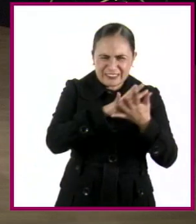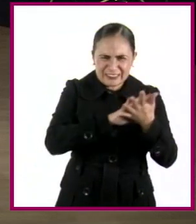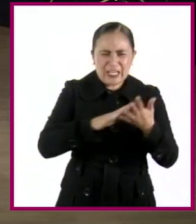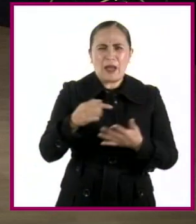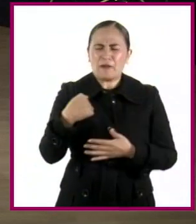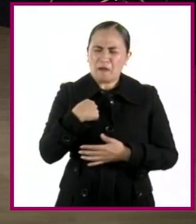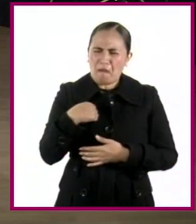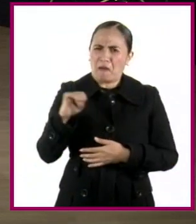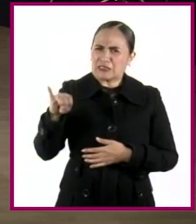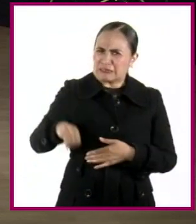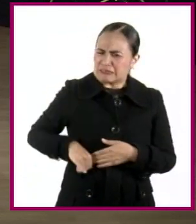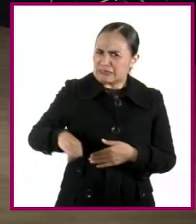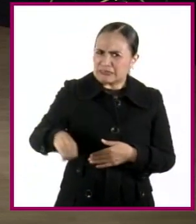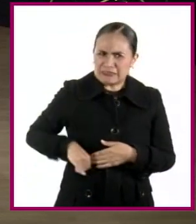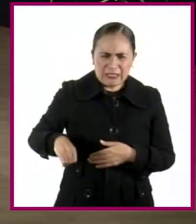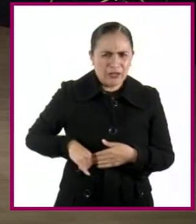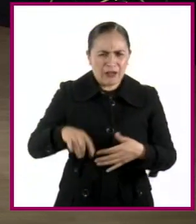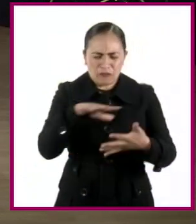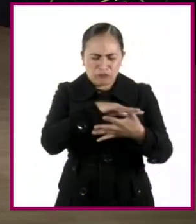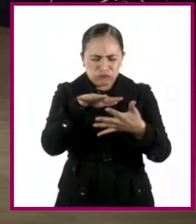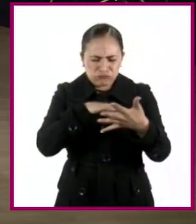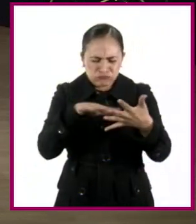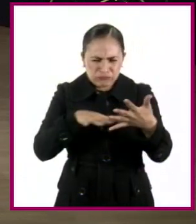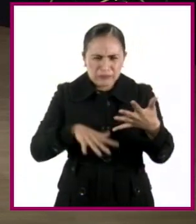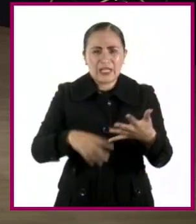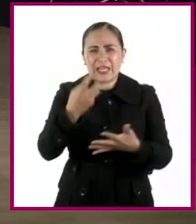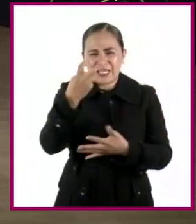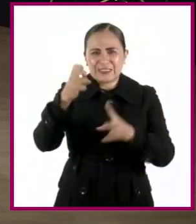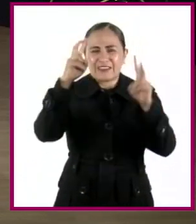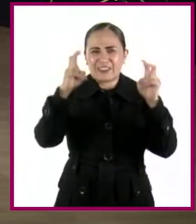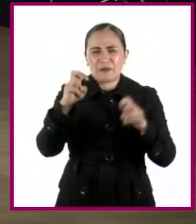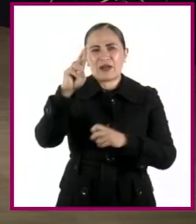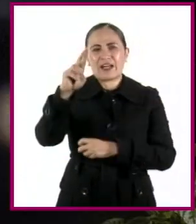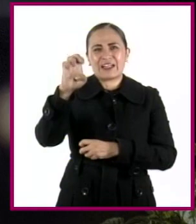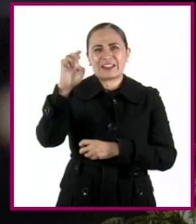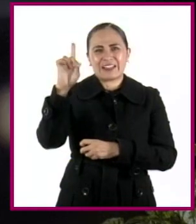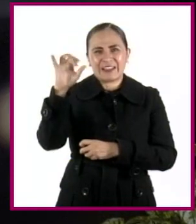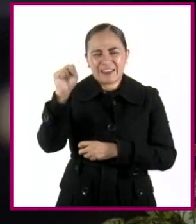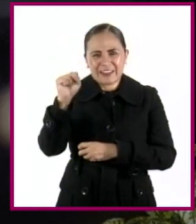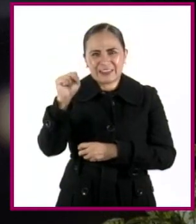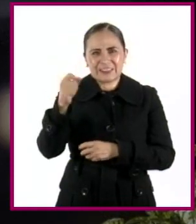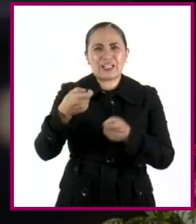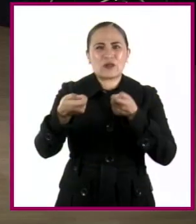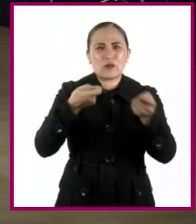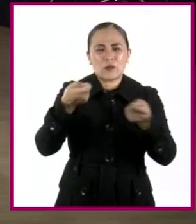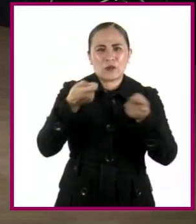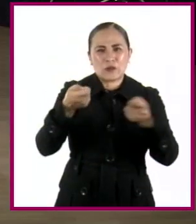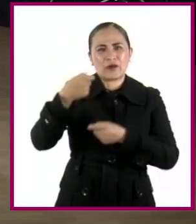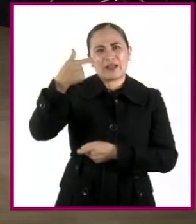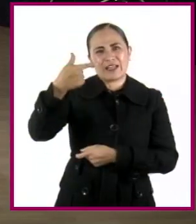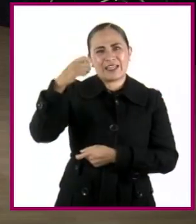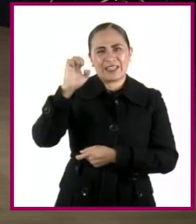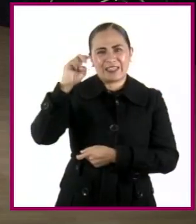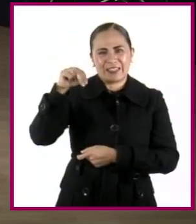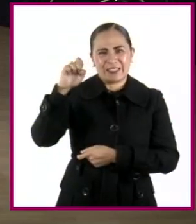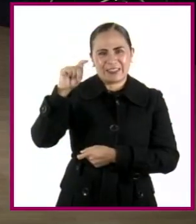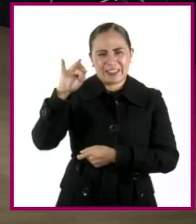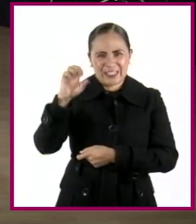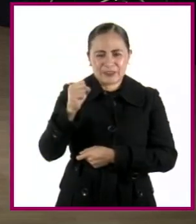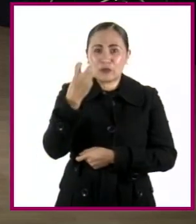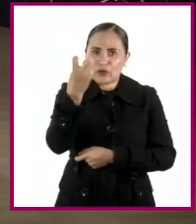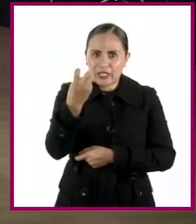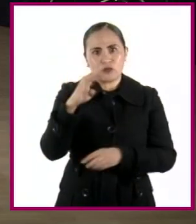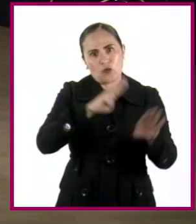leer al respecto y di con las redes regulatorias genéticas. ¿Ahora entiendes por qué quería yo hablar de biomatemáticas?